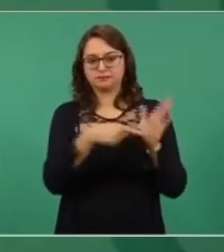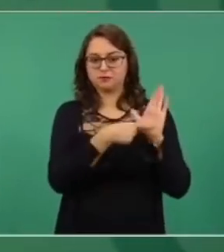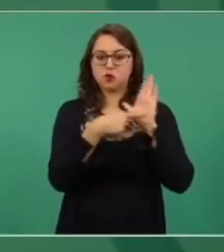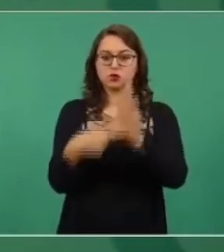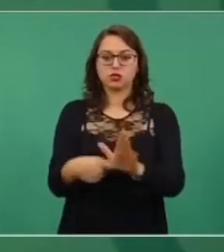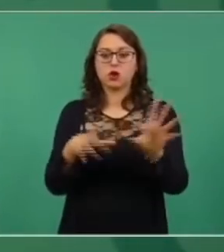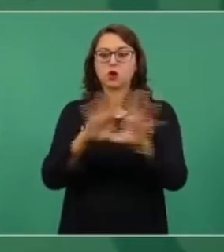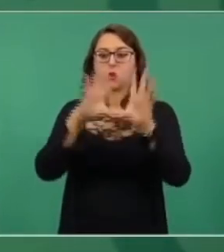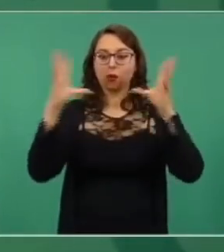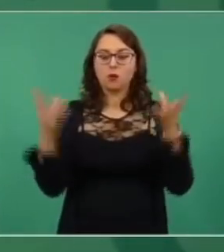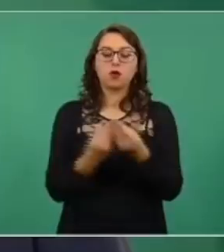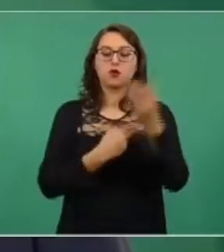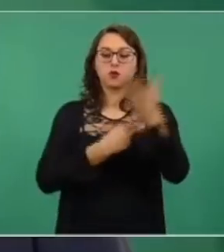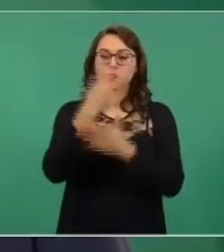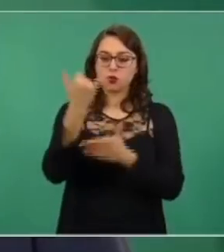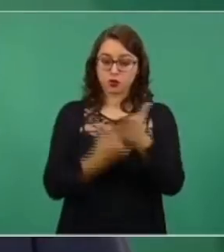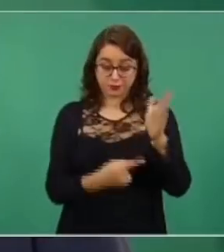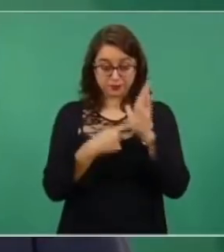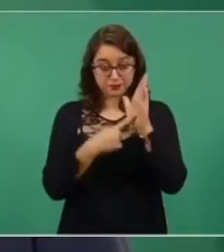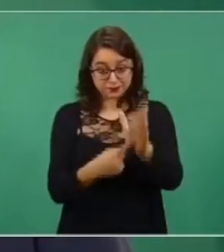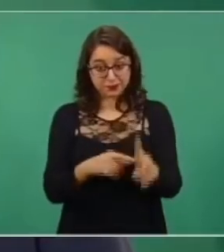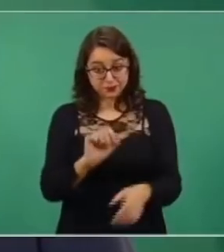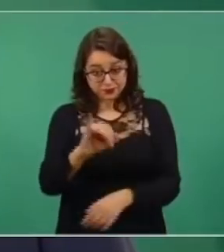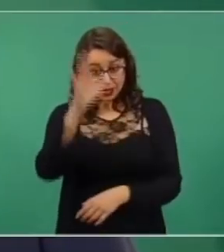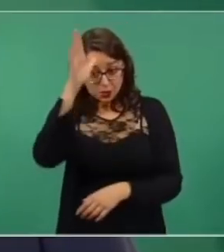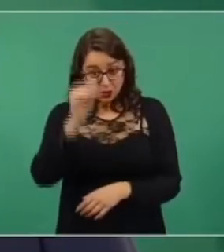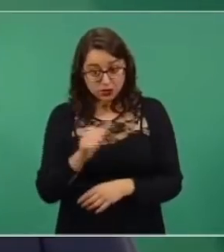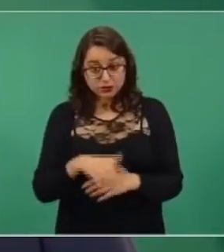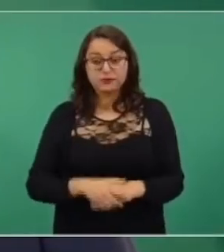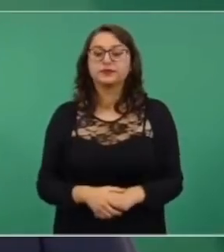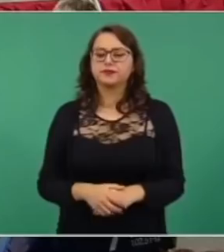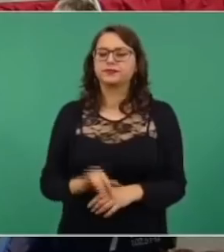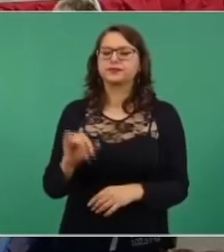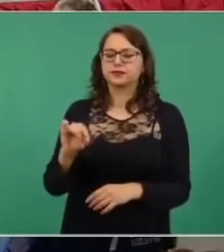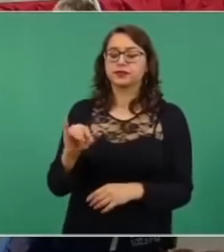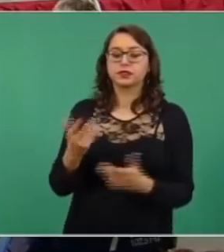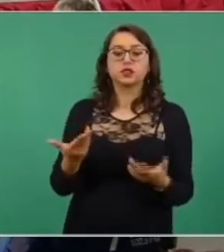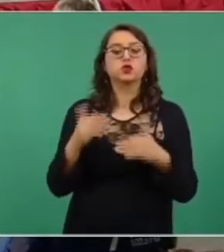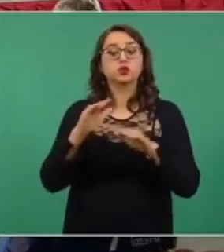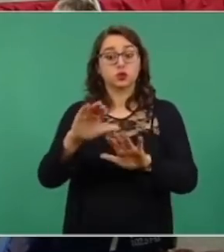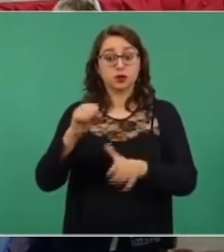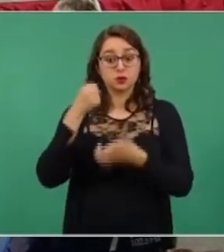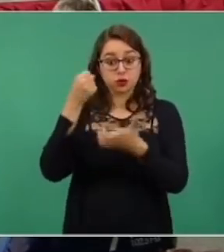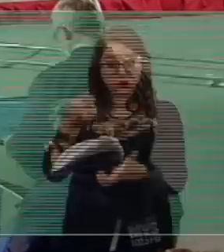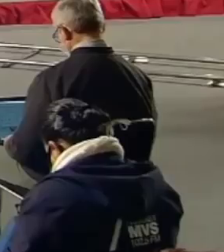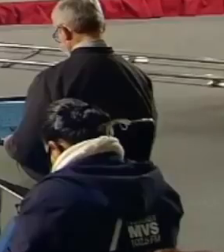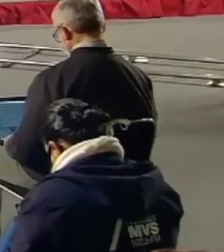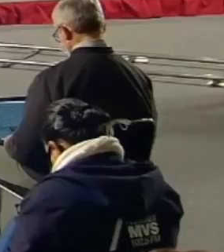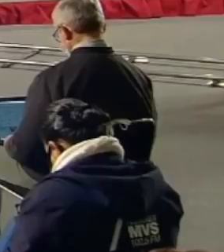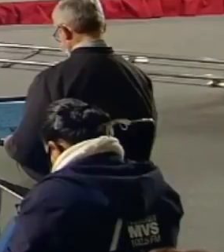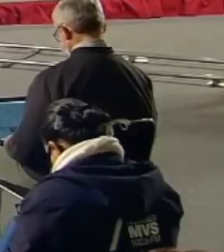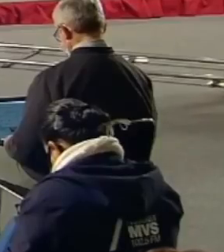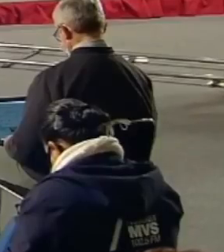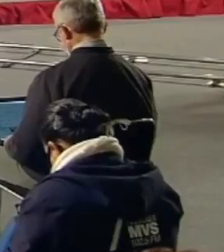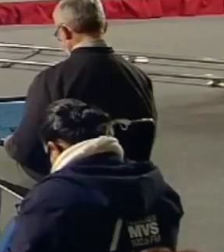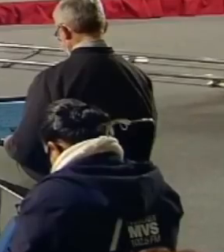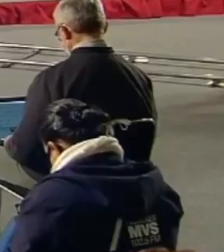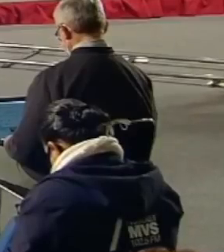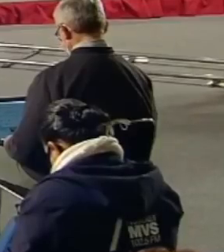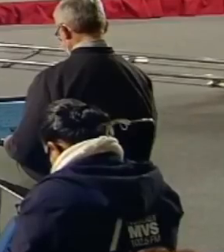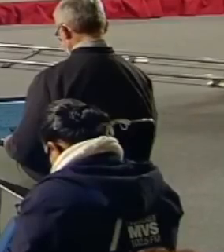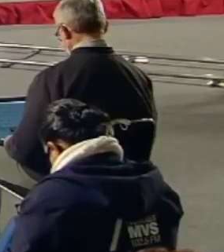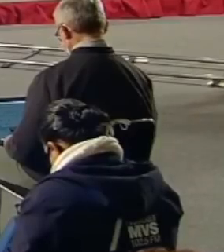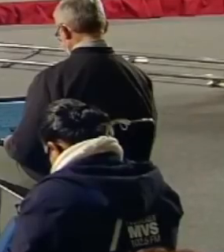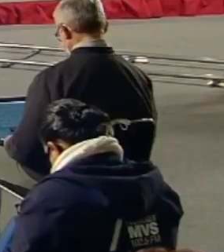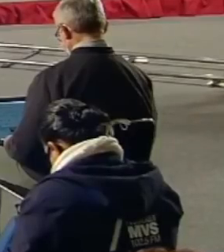plan. ¿Te parece? Sí, y del presupuesto también. Todo.